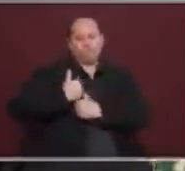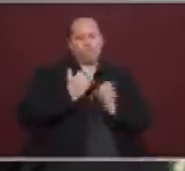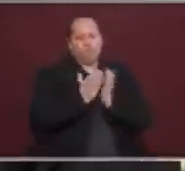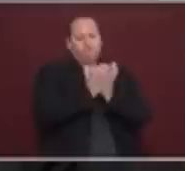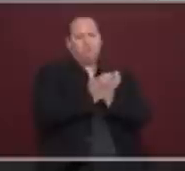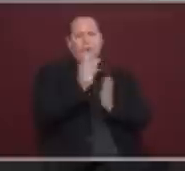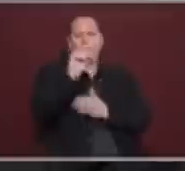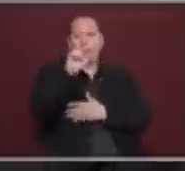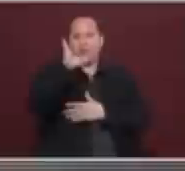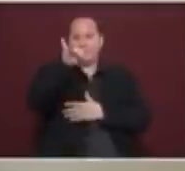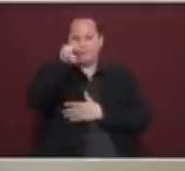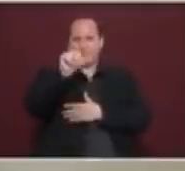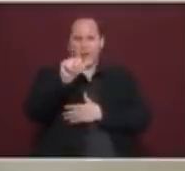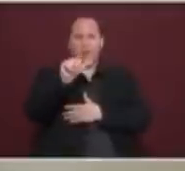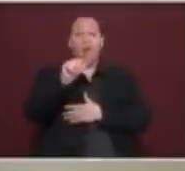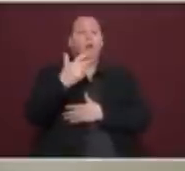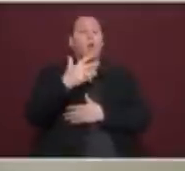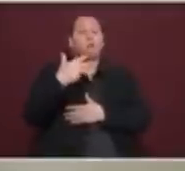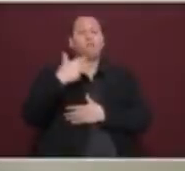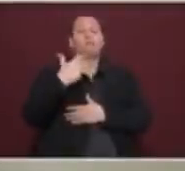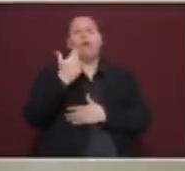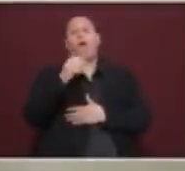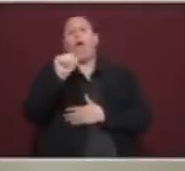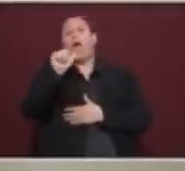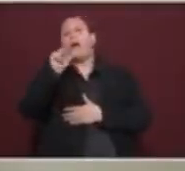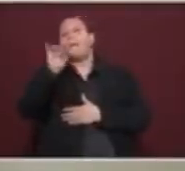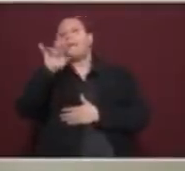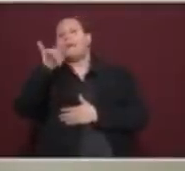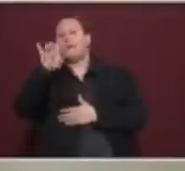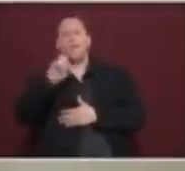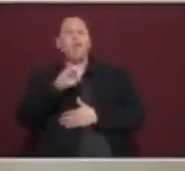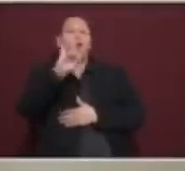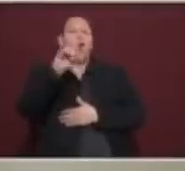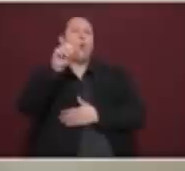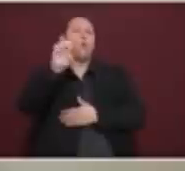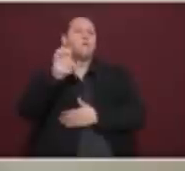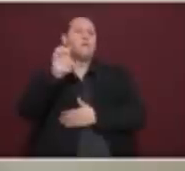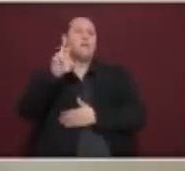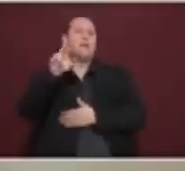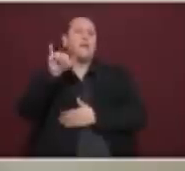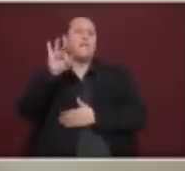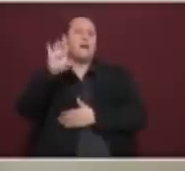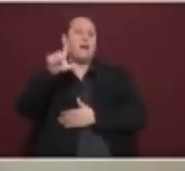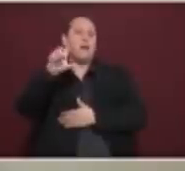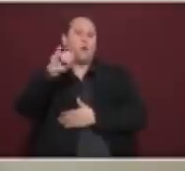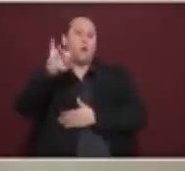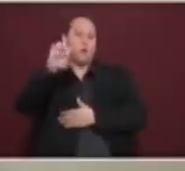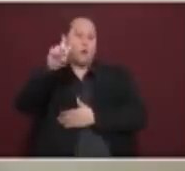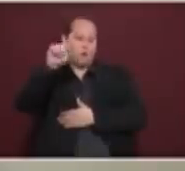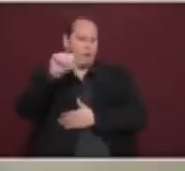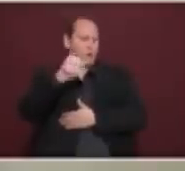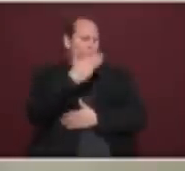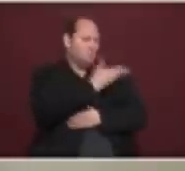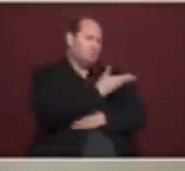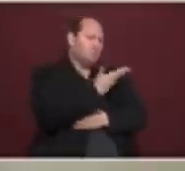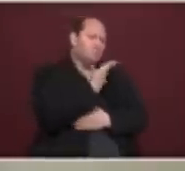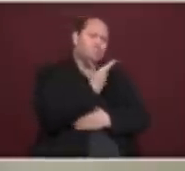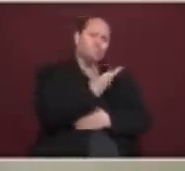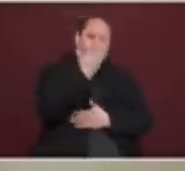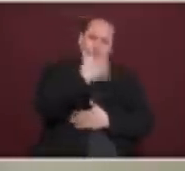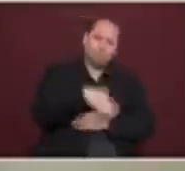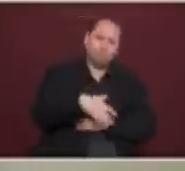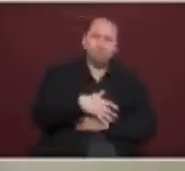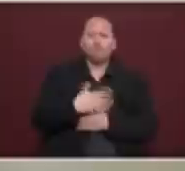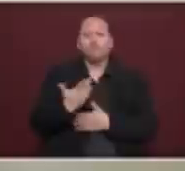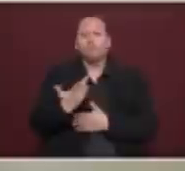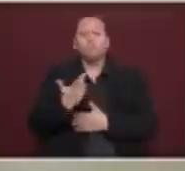almirante josé rafael ojeda durante aquí con nosotros como siempre y